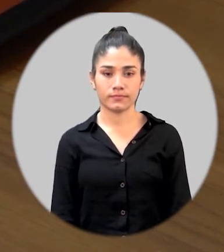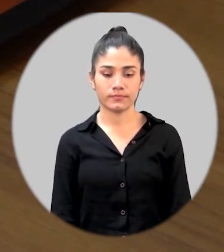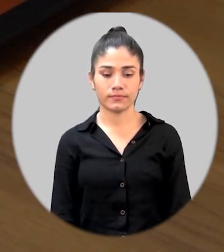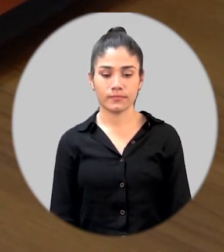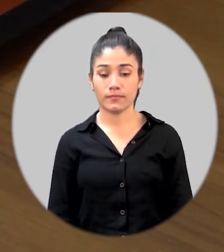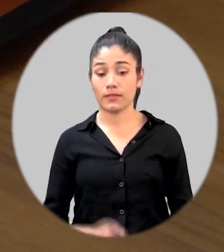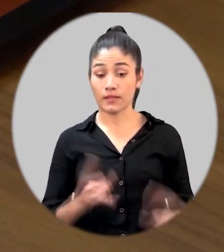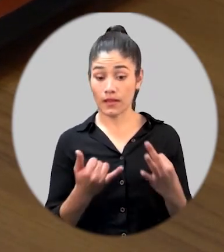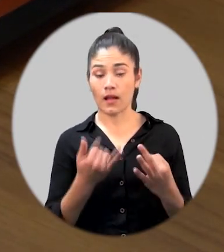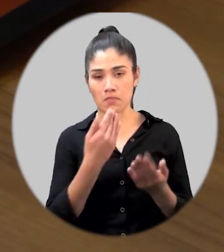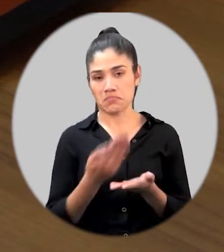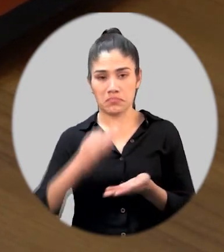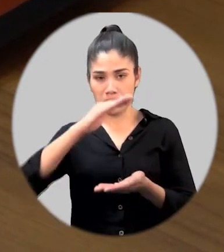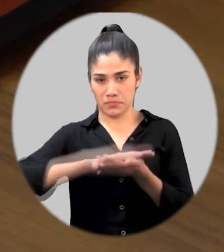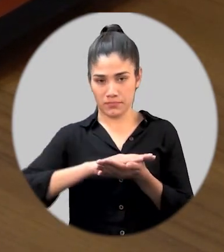y tapamos,